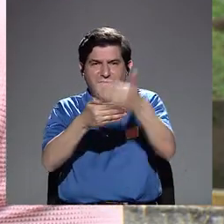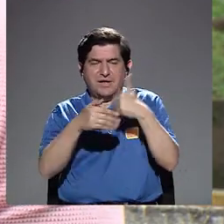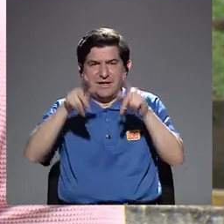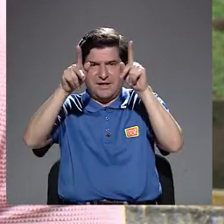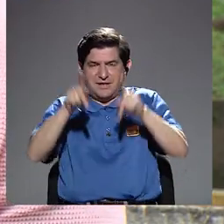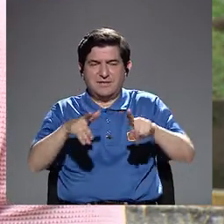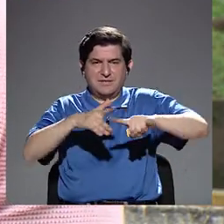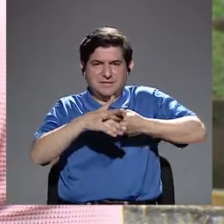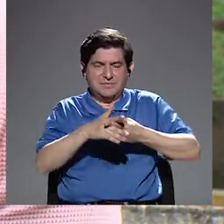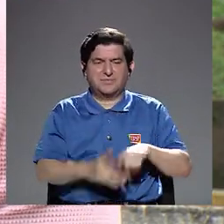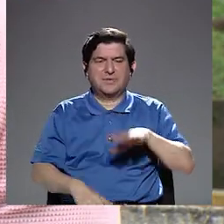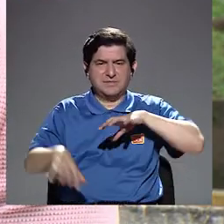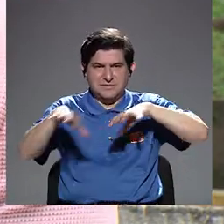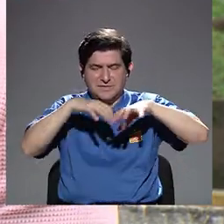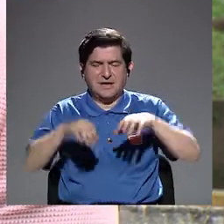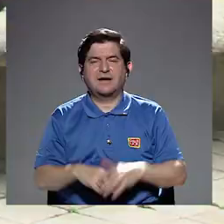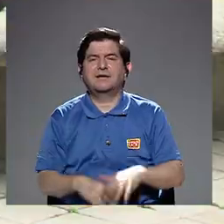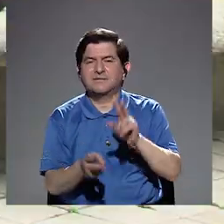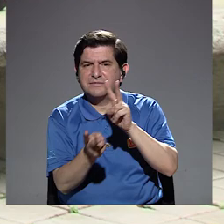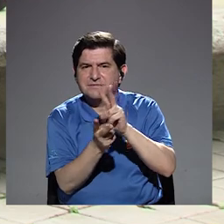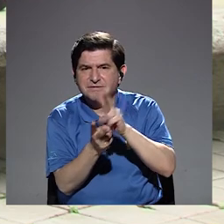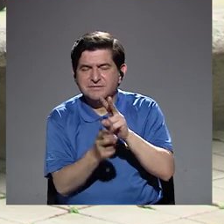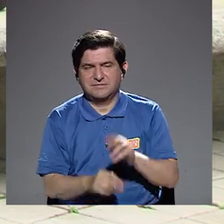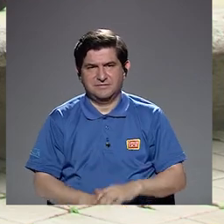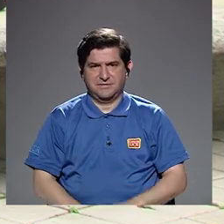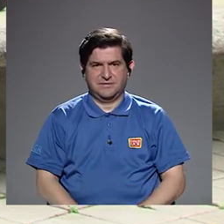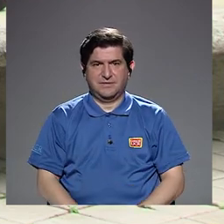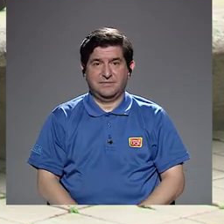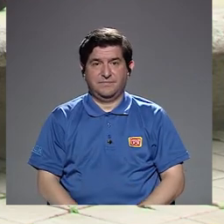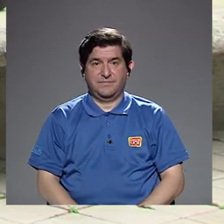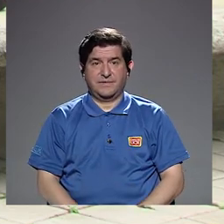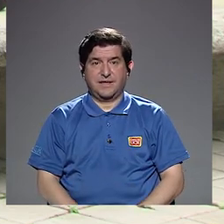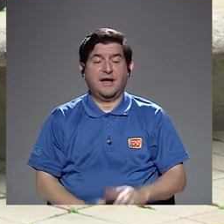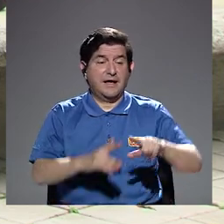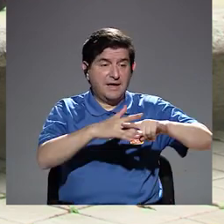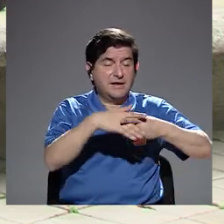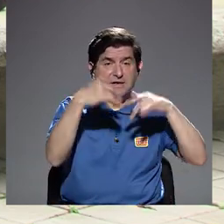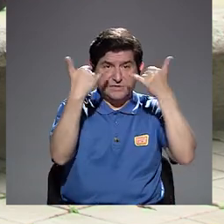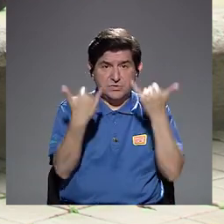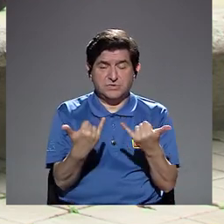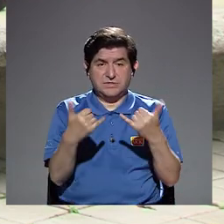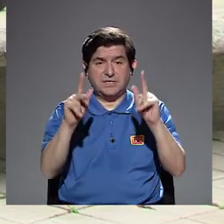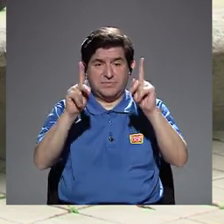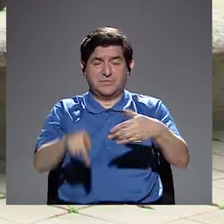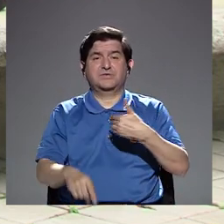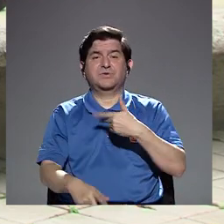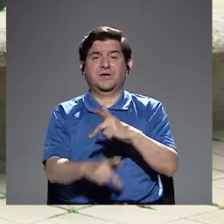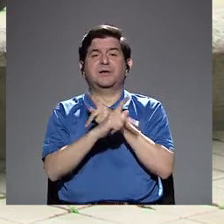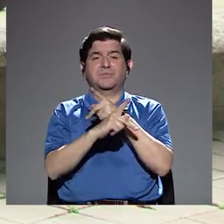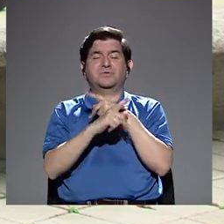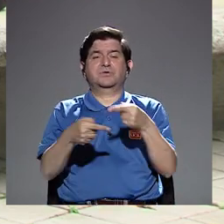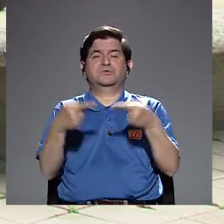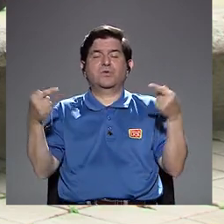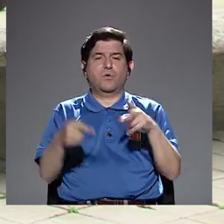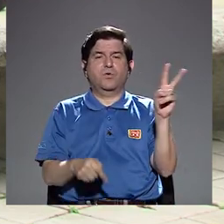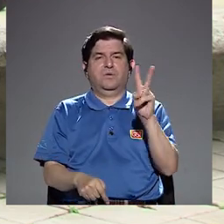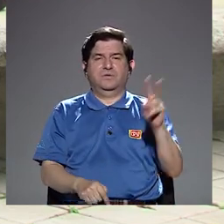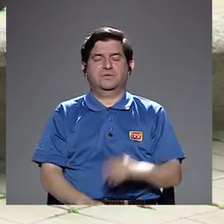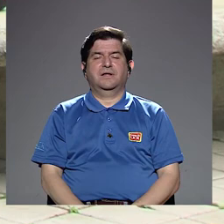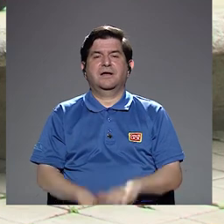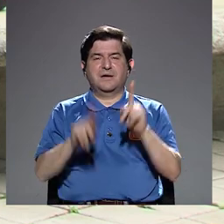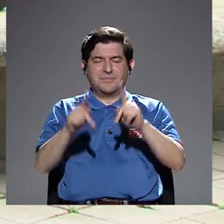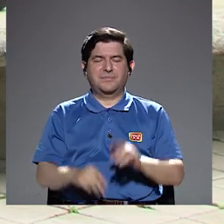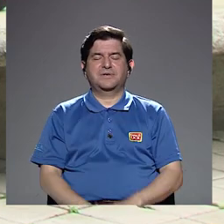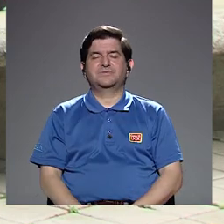de que la persona empiece su vida sexual de manera activa, porque entonces desde el inicio la persona está protegida contra el virus, se hace